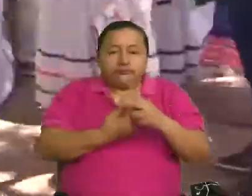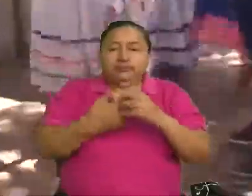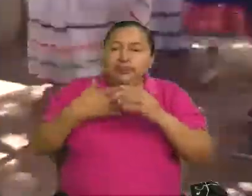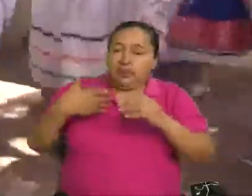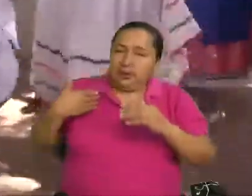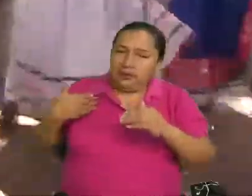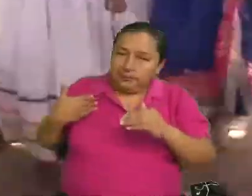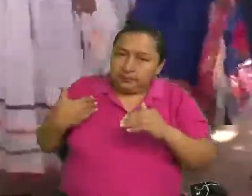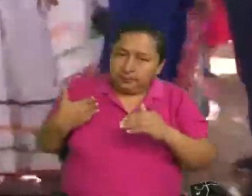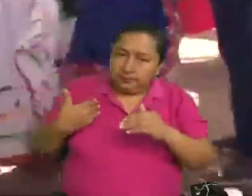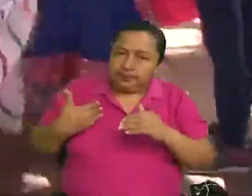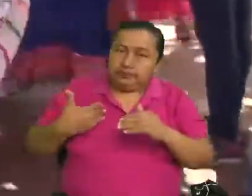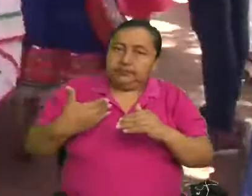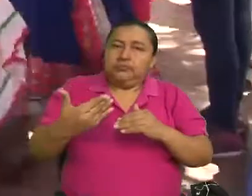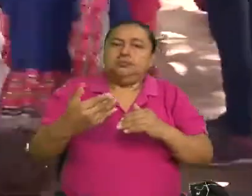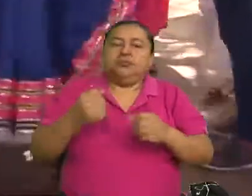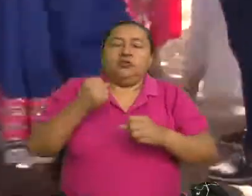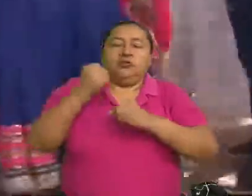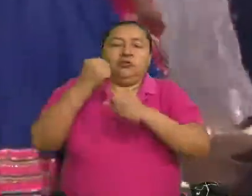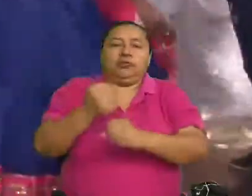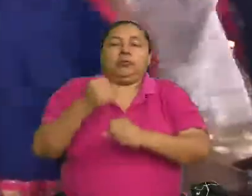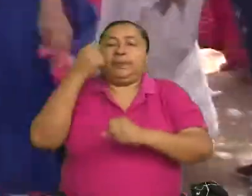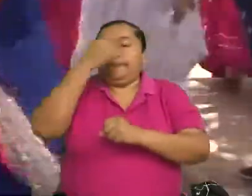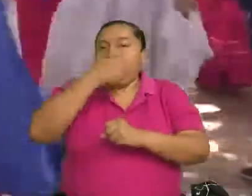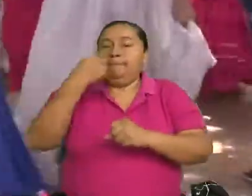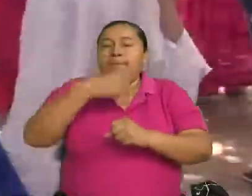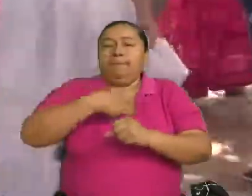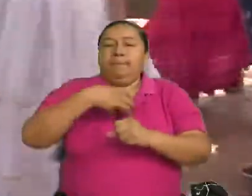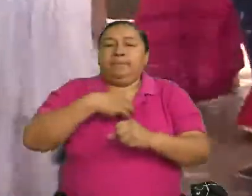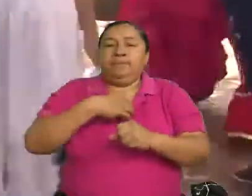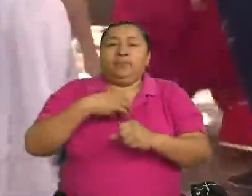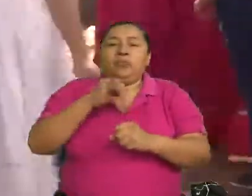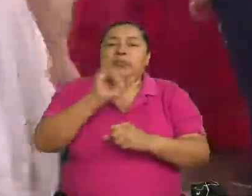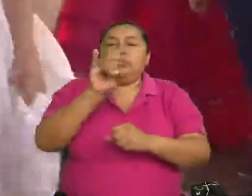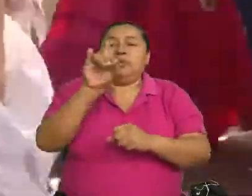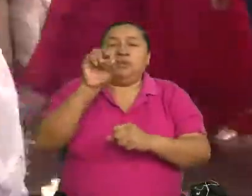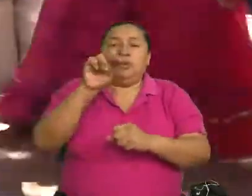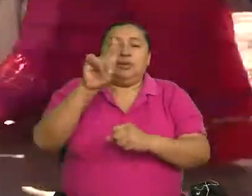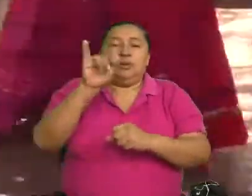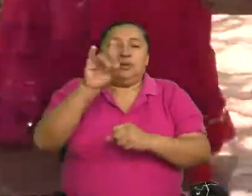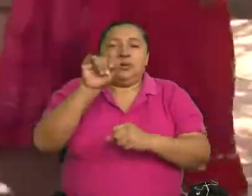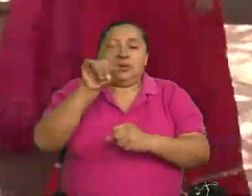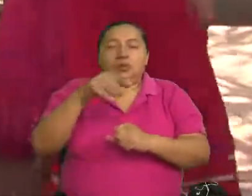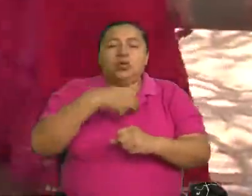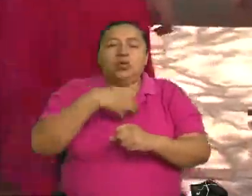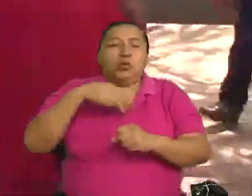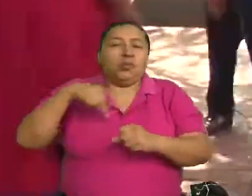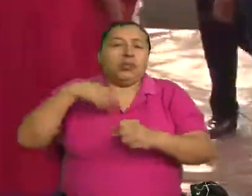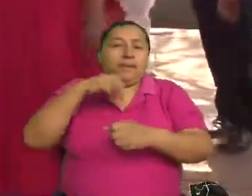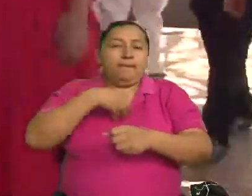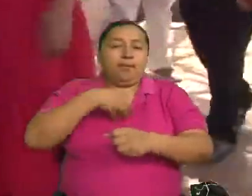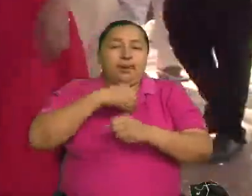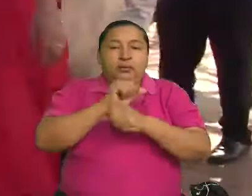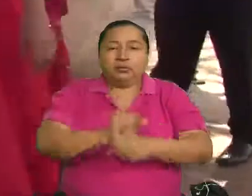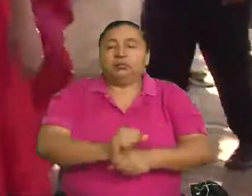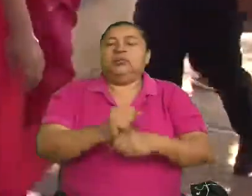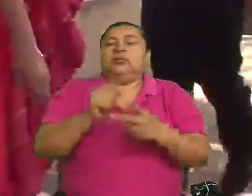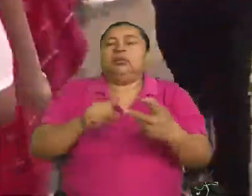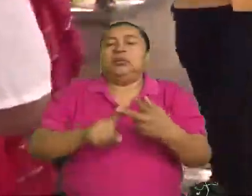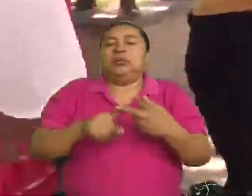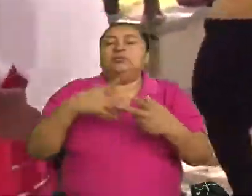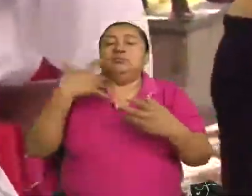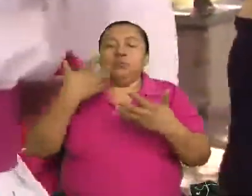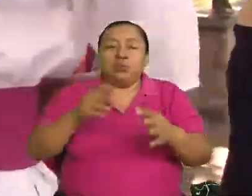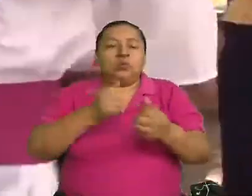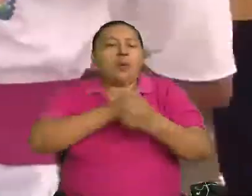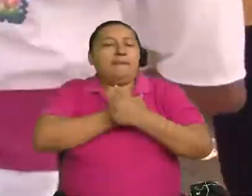viene solidificando, perfilando nuestra identidad, nuestras costumbres se van afianzando, nuestro